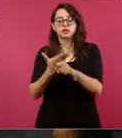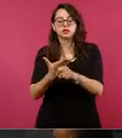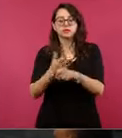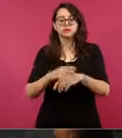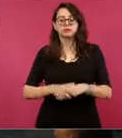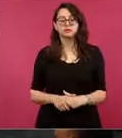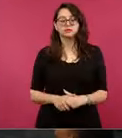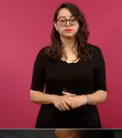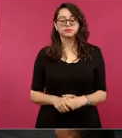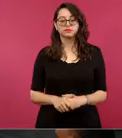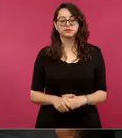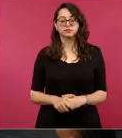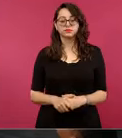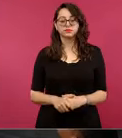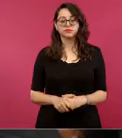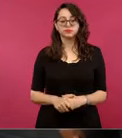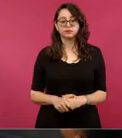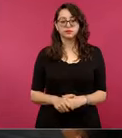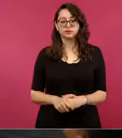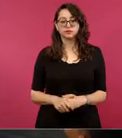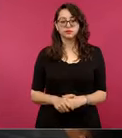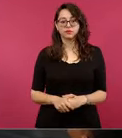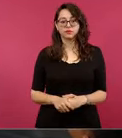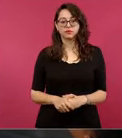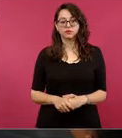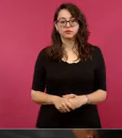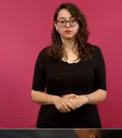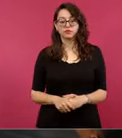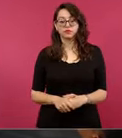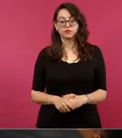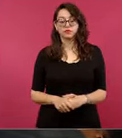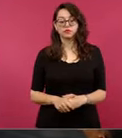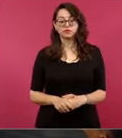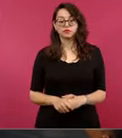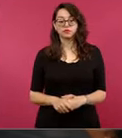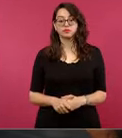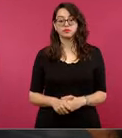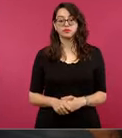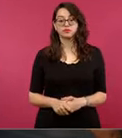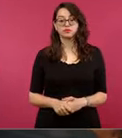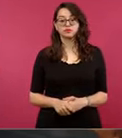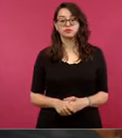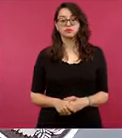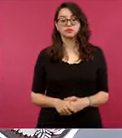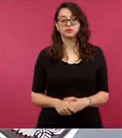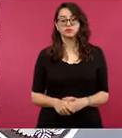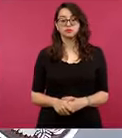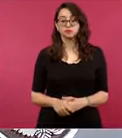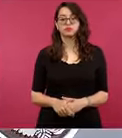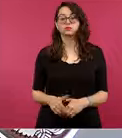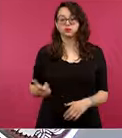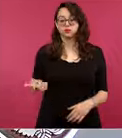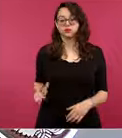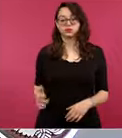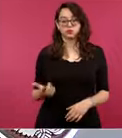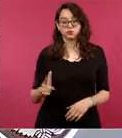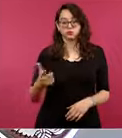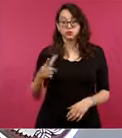Pero hemos estado después de este momento en comunicación con